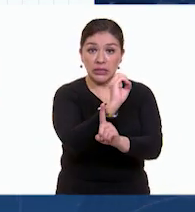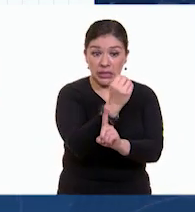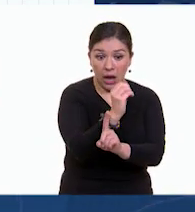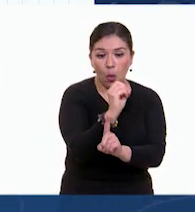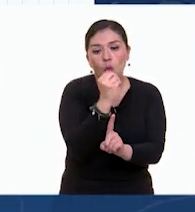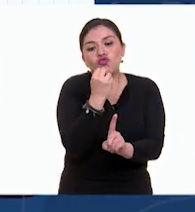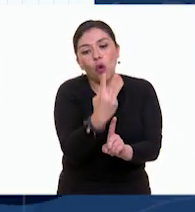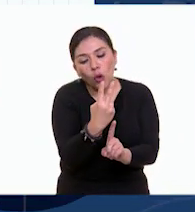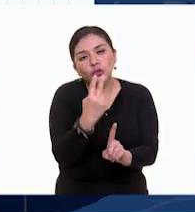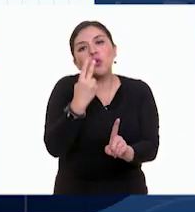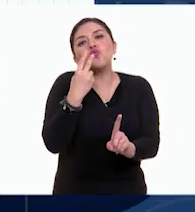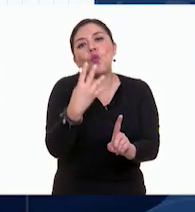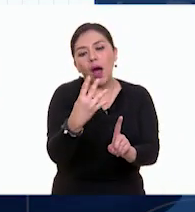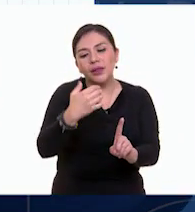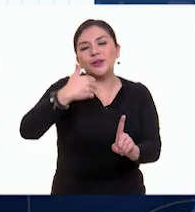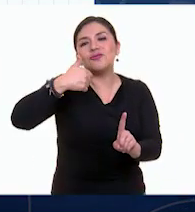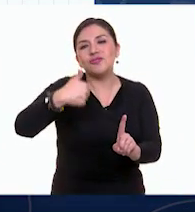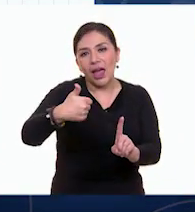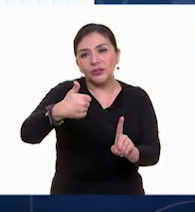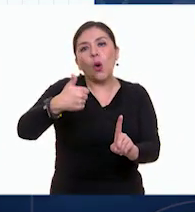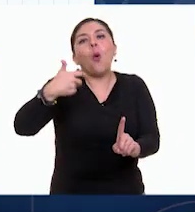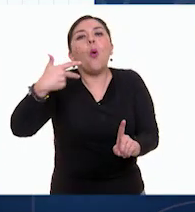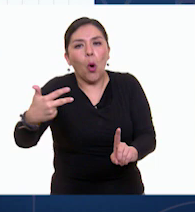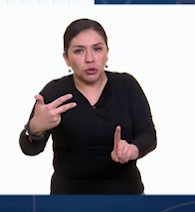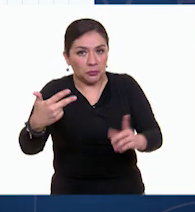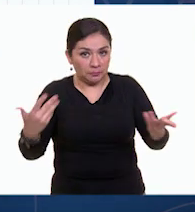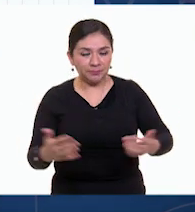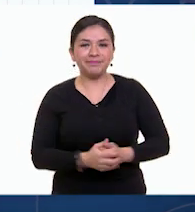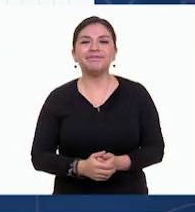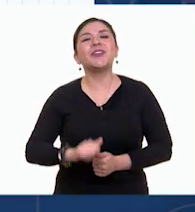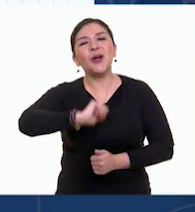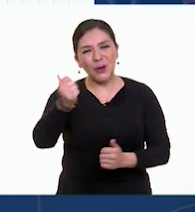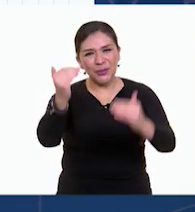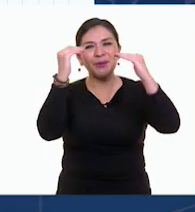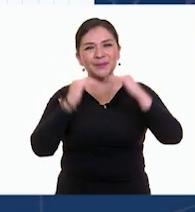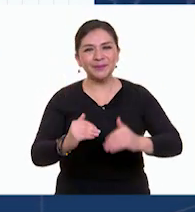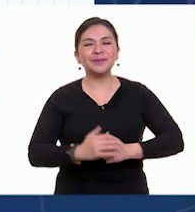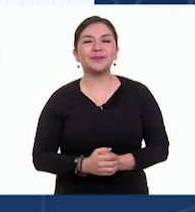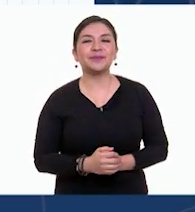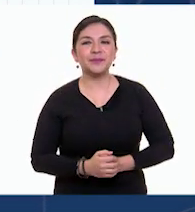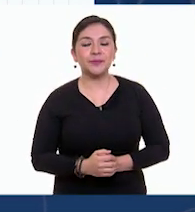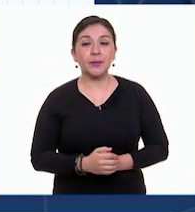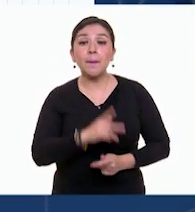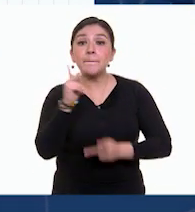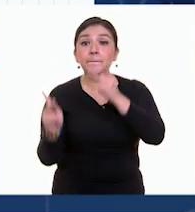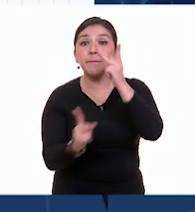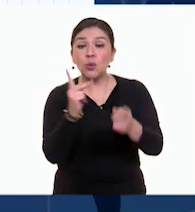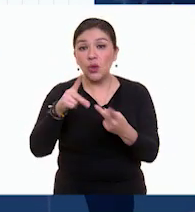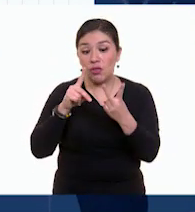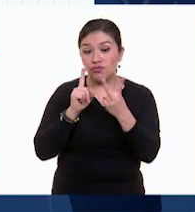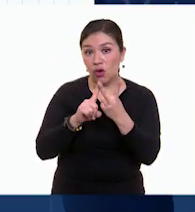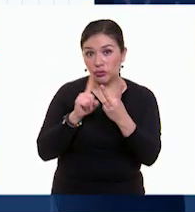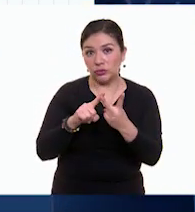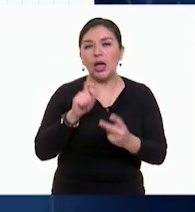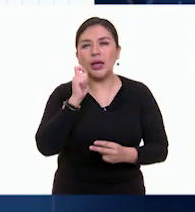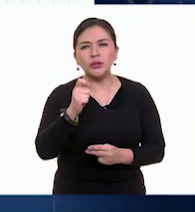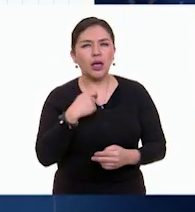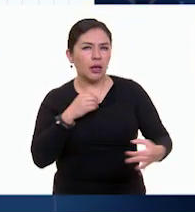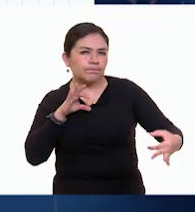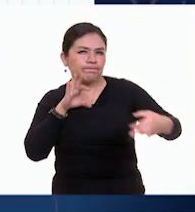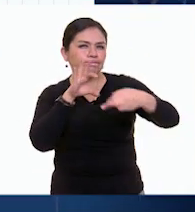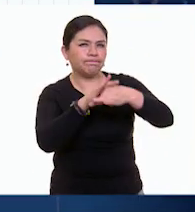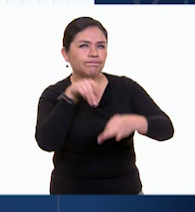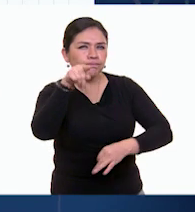2, 4, 6 u 8. Continuamos. Sí, La pregunta número 2 la relacioné